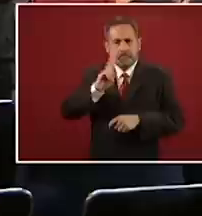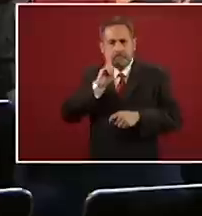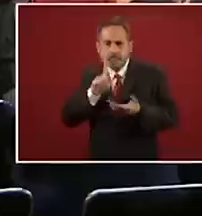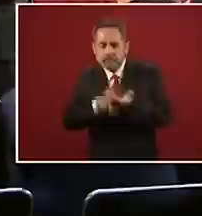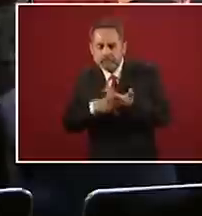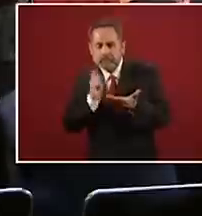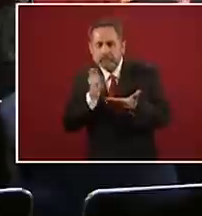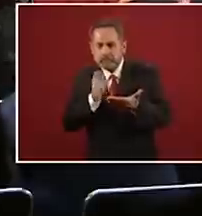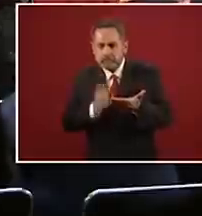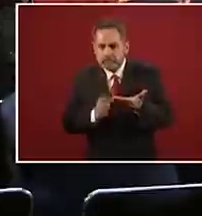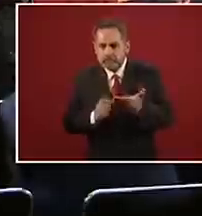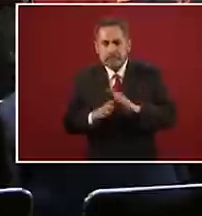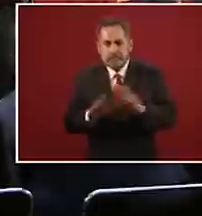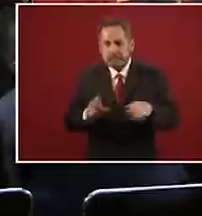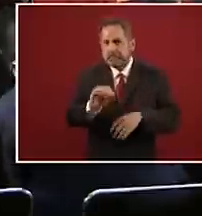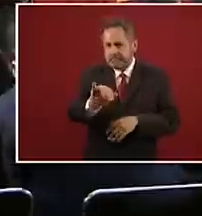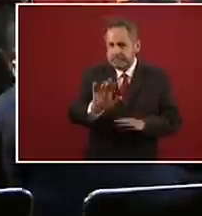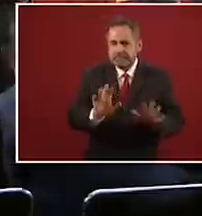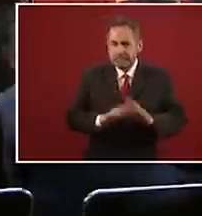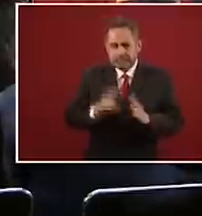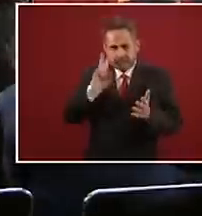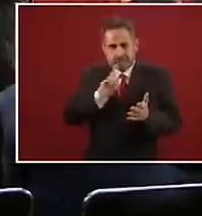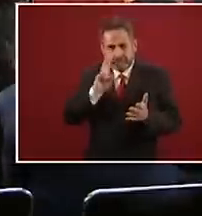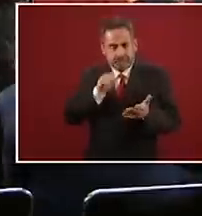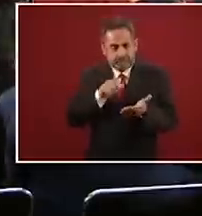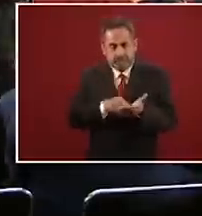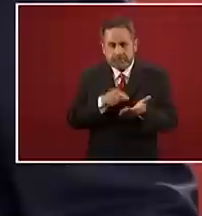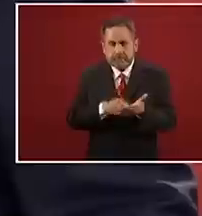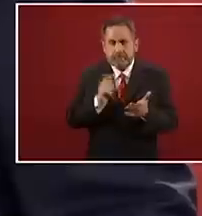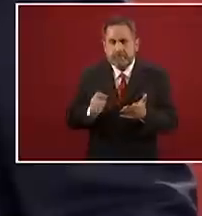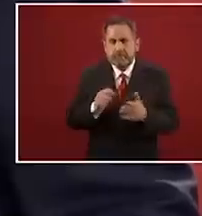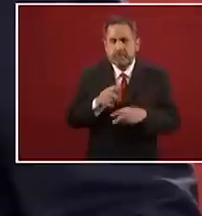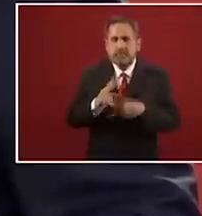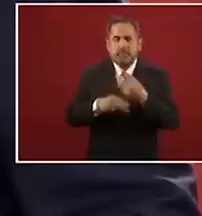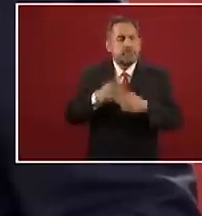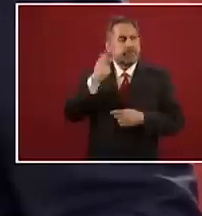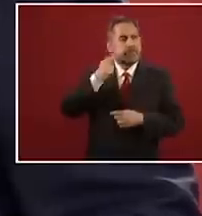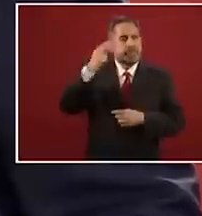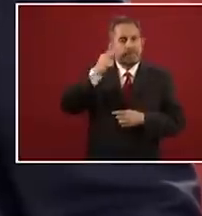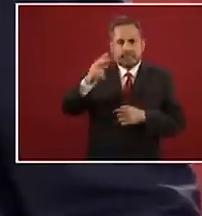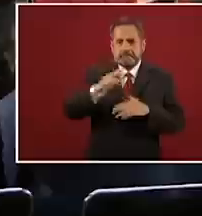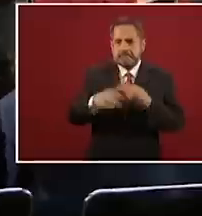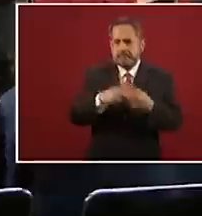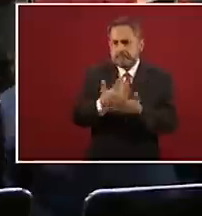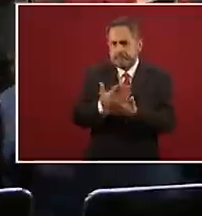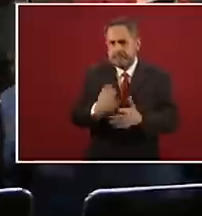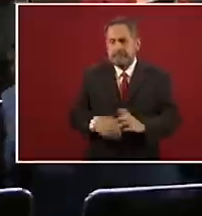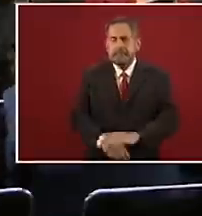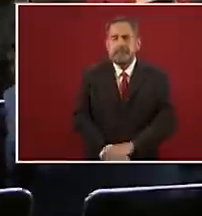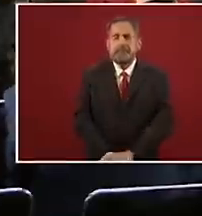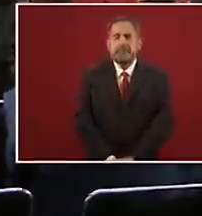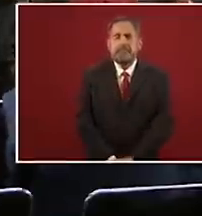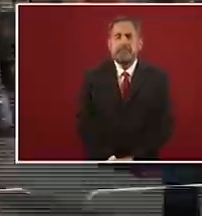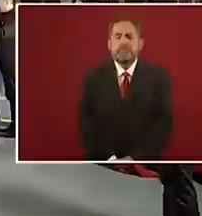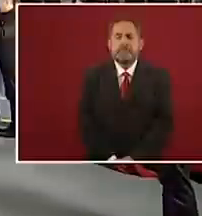hay. Sí. ¿Qué hay sobre los viajes en general?